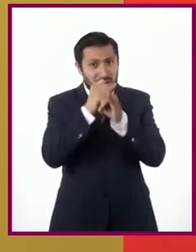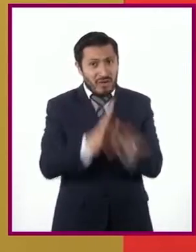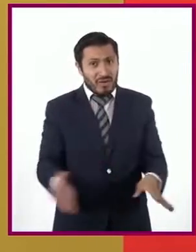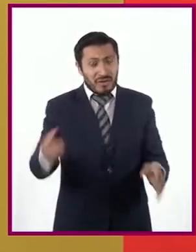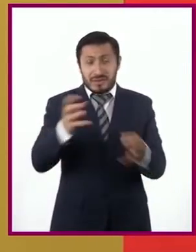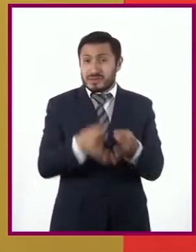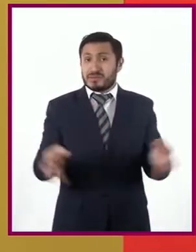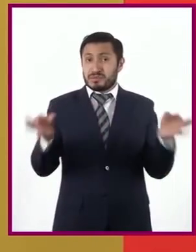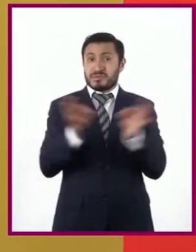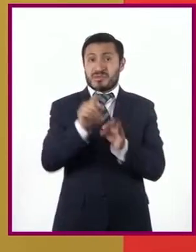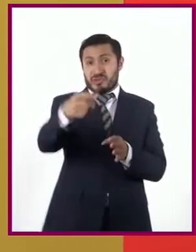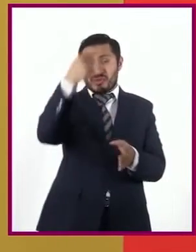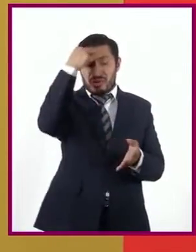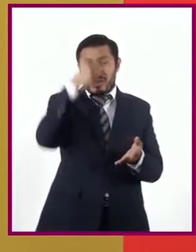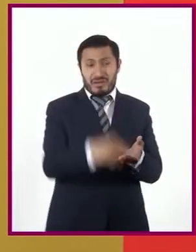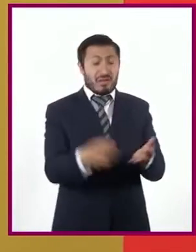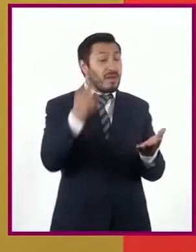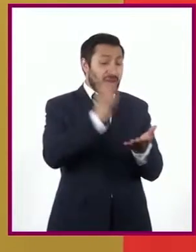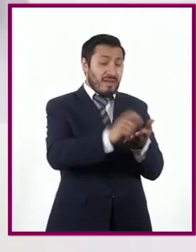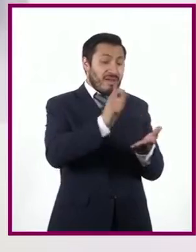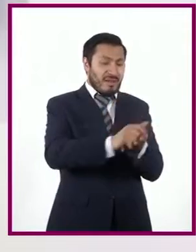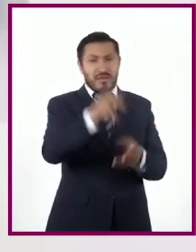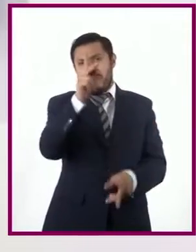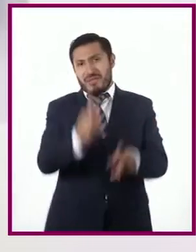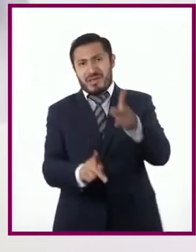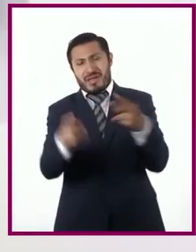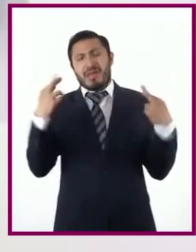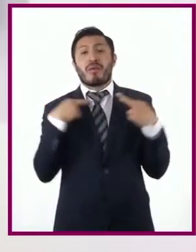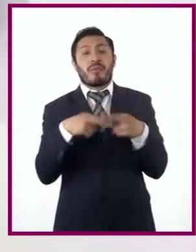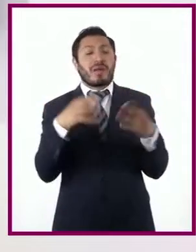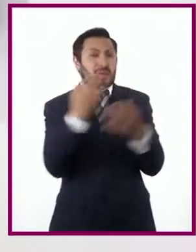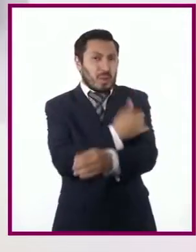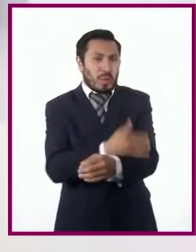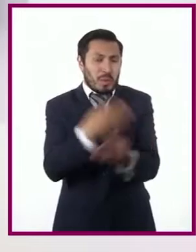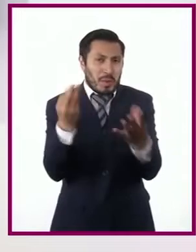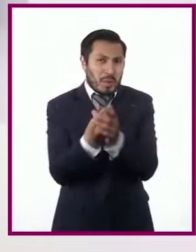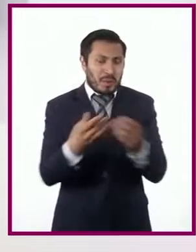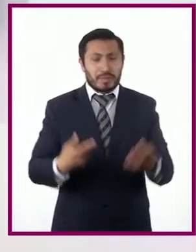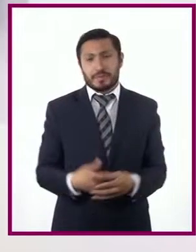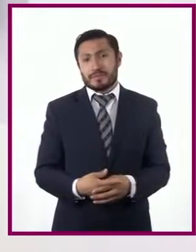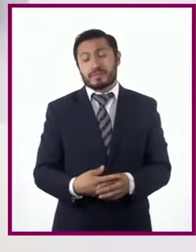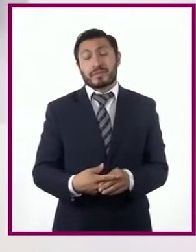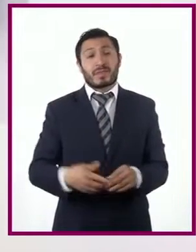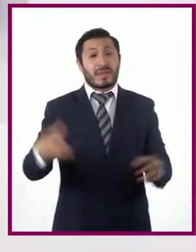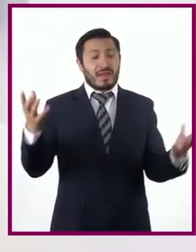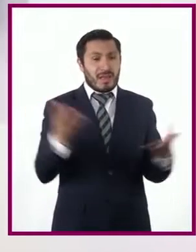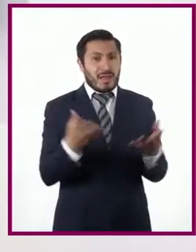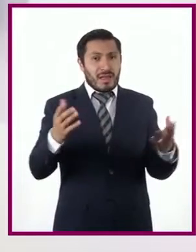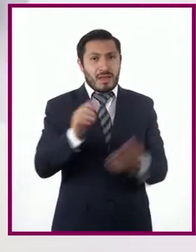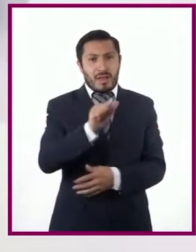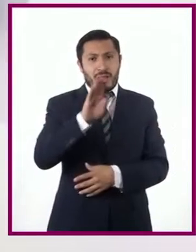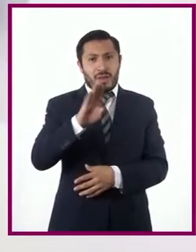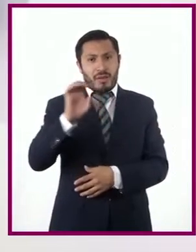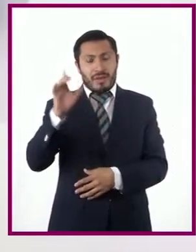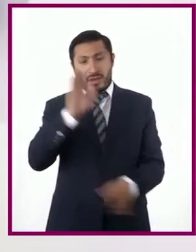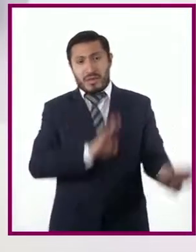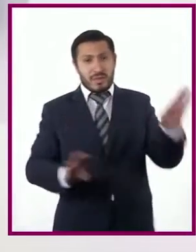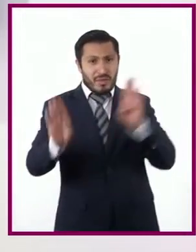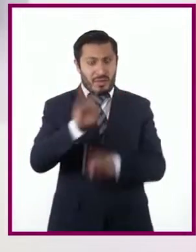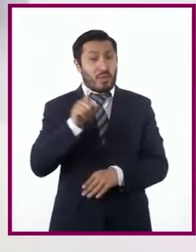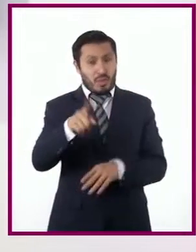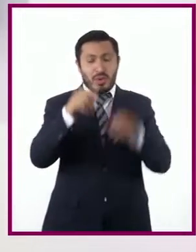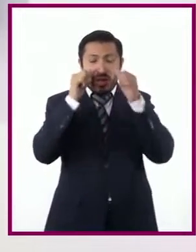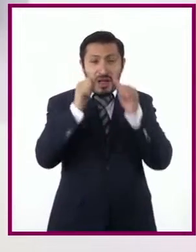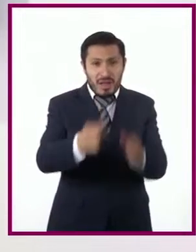discutir con sus compañeros de clase y maestro. Estamos construyendo un abecedario biológico. Estén atentos para rescatar